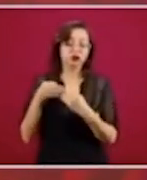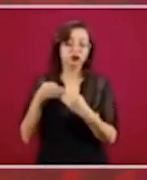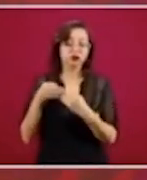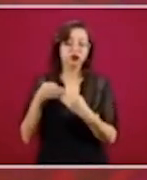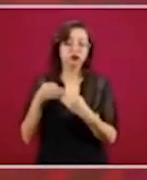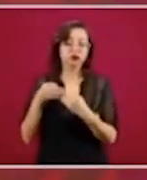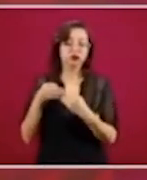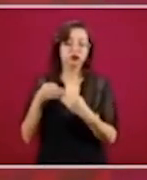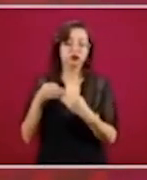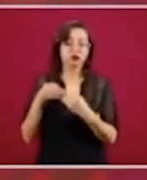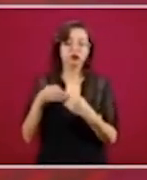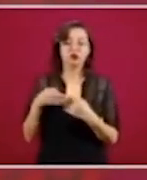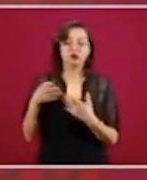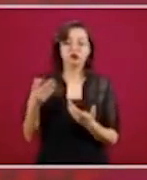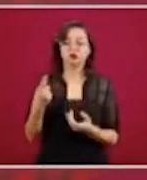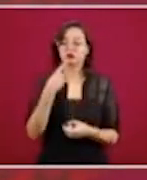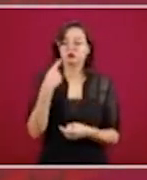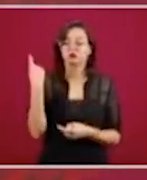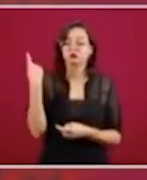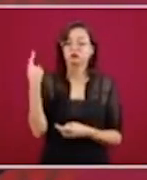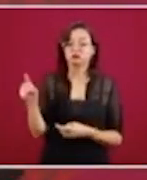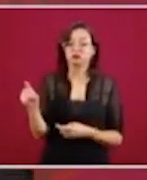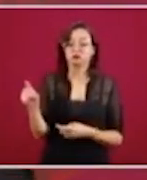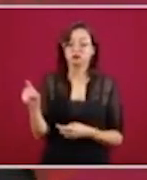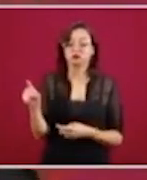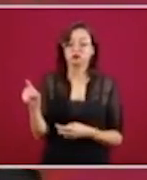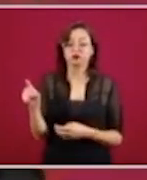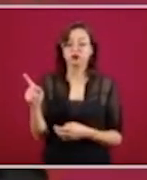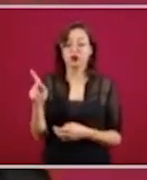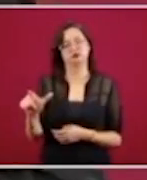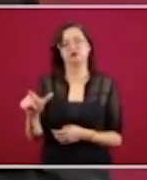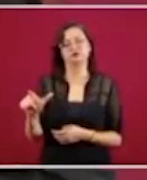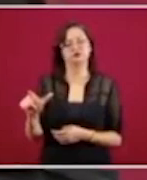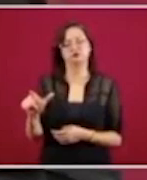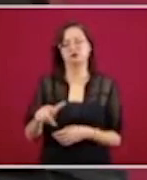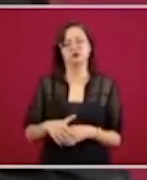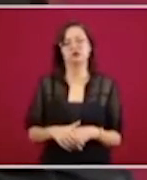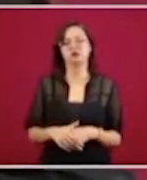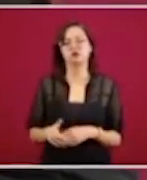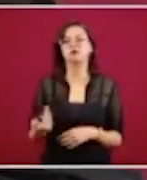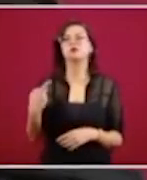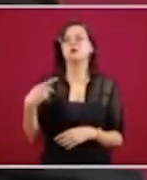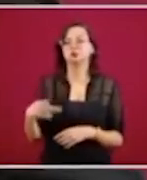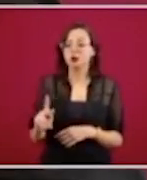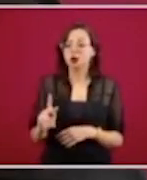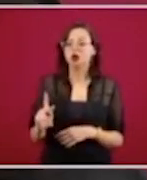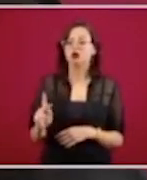pueden ser denunciadas por la vía penal, pero sí hay